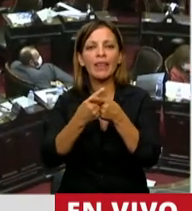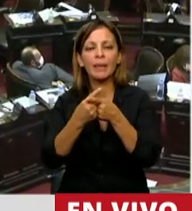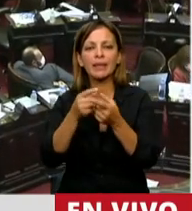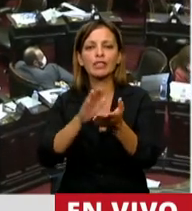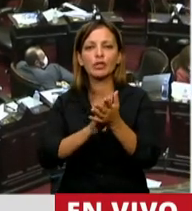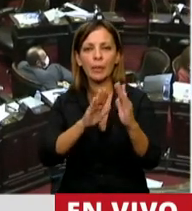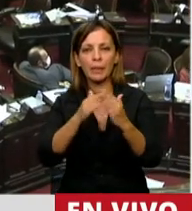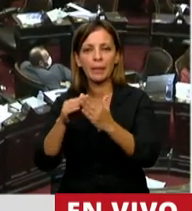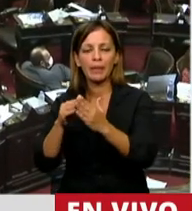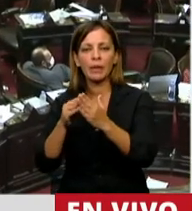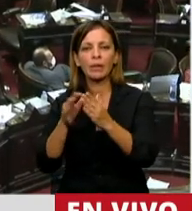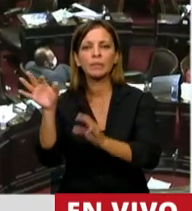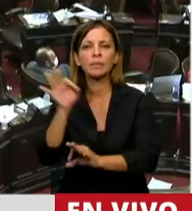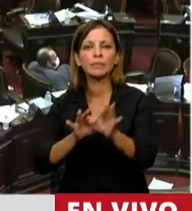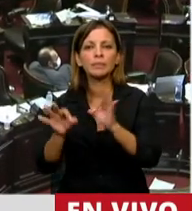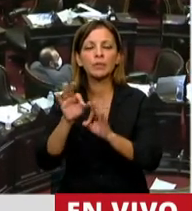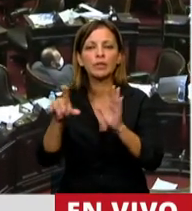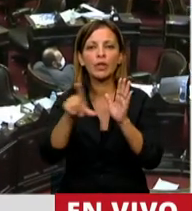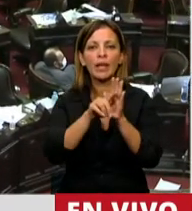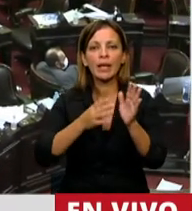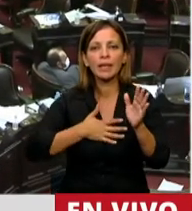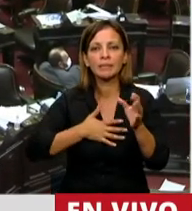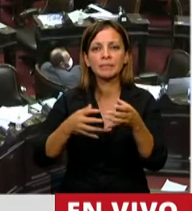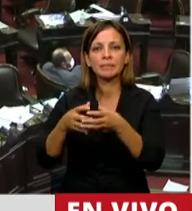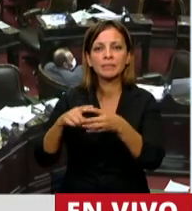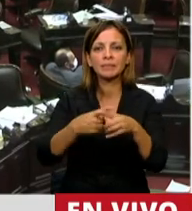Vivienda el tratamiento del proyecto de ley de mi bloque por el cual